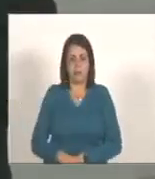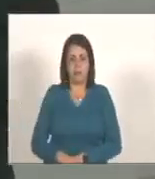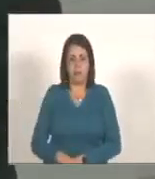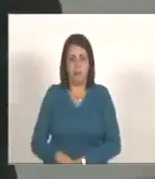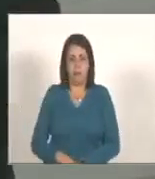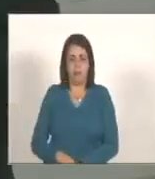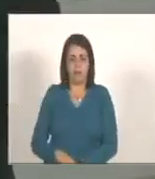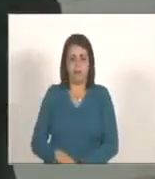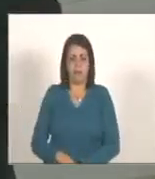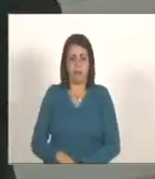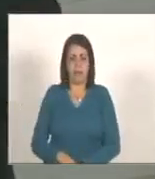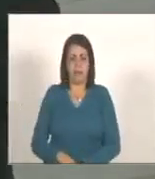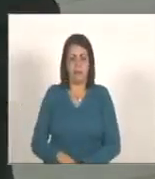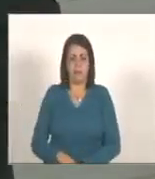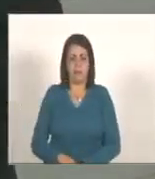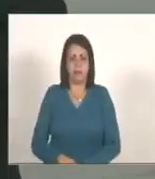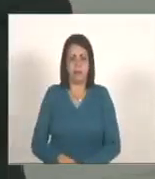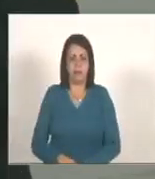Hay una